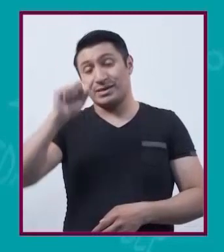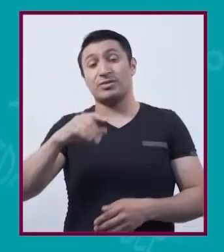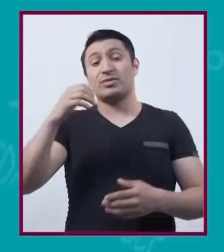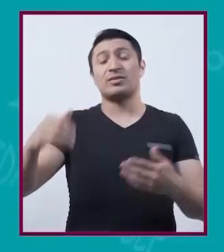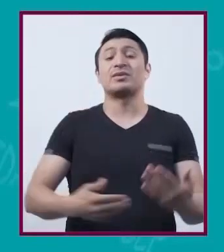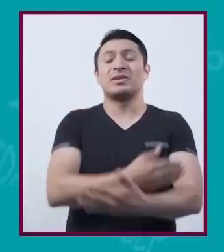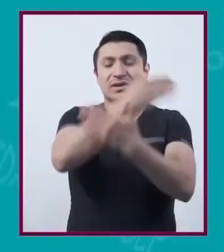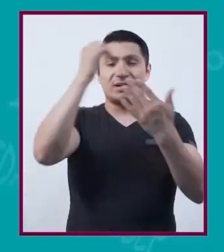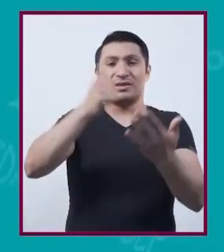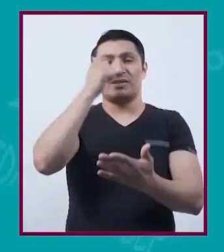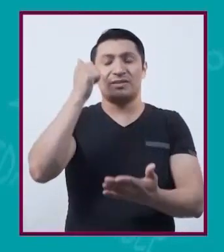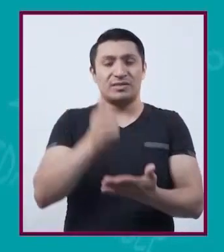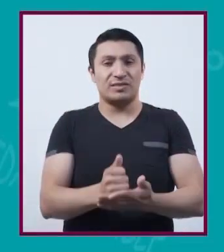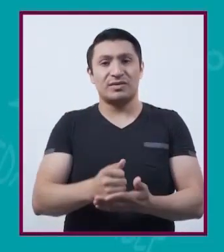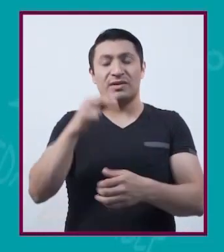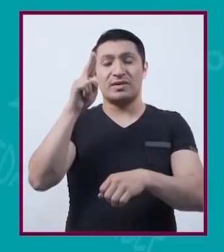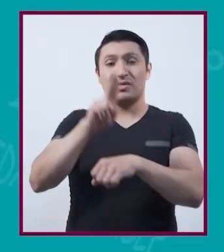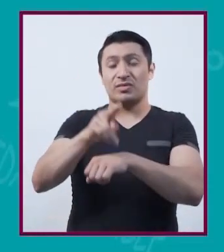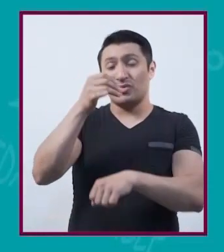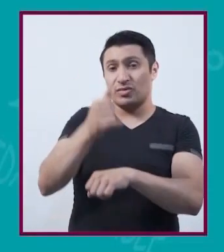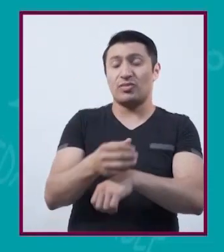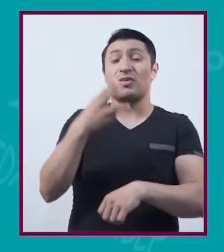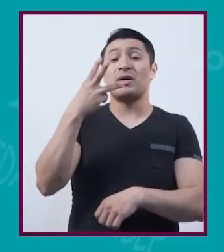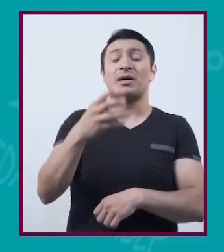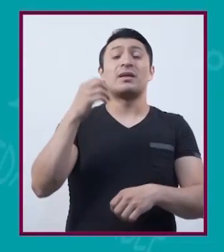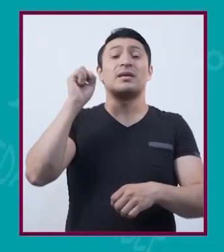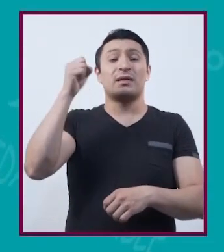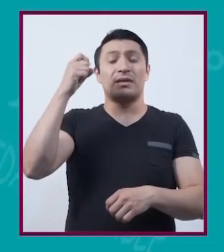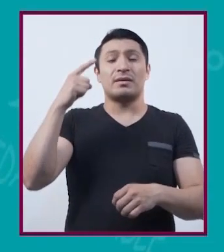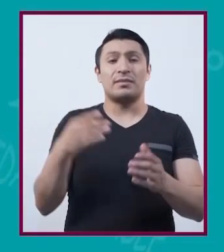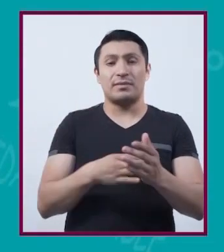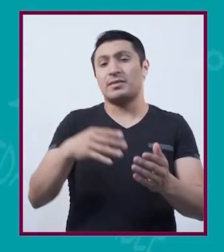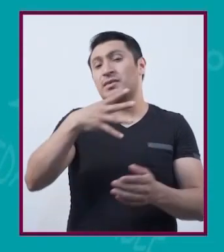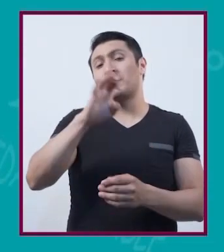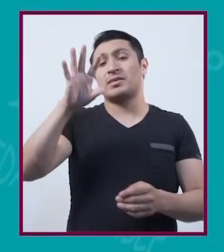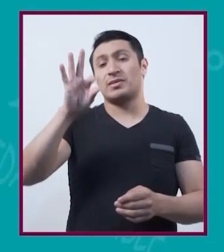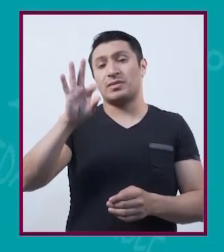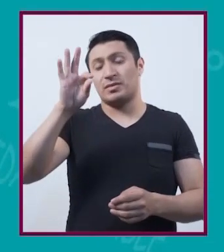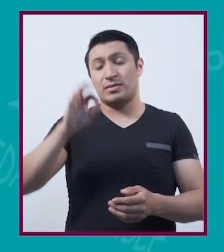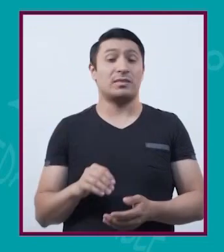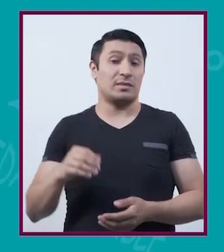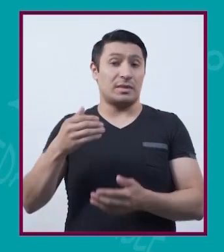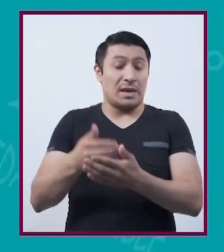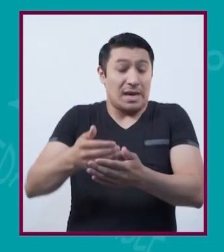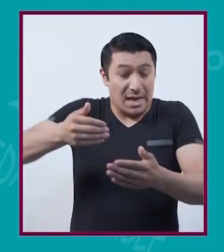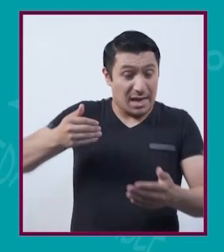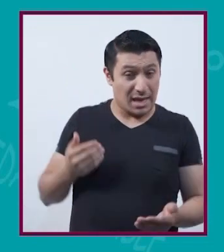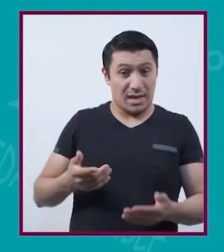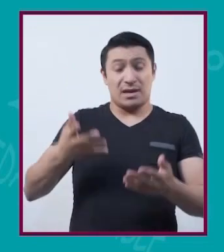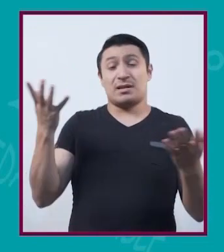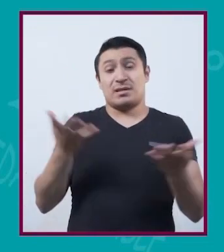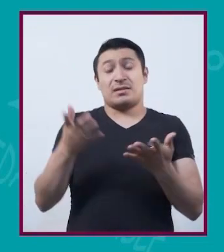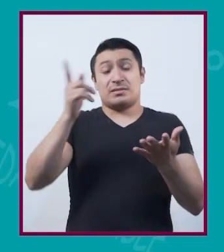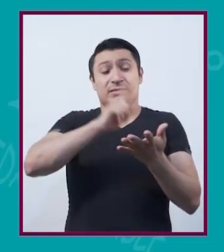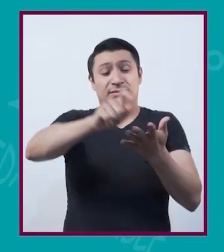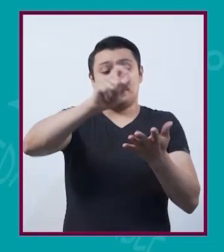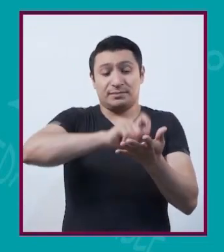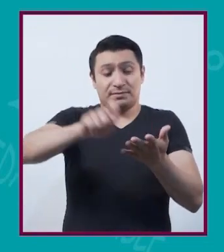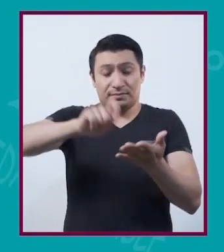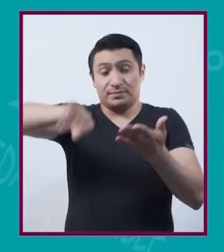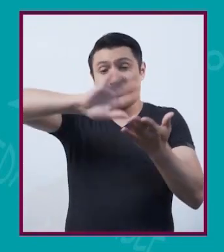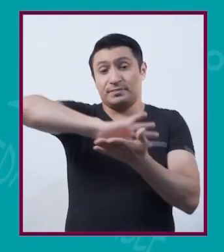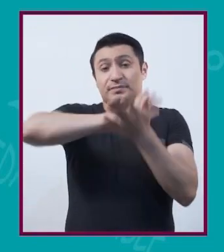de dedicarse a la literatura y convertirse en uno de los autores más leídos en lengua española, trabajó en una